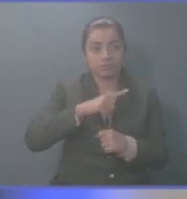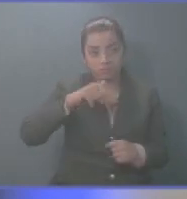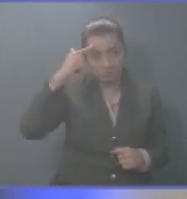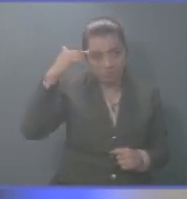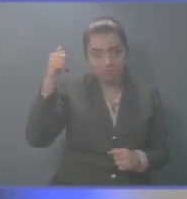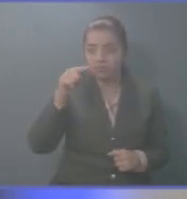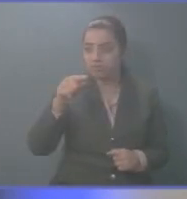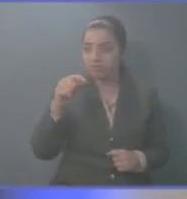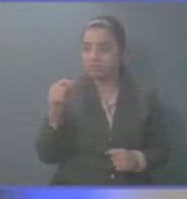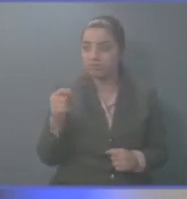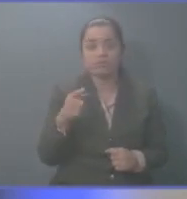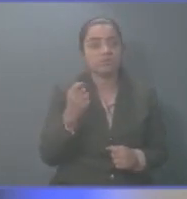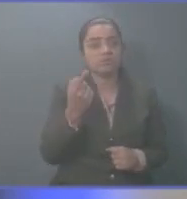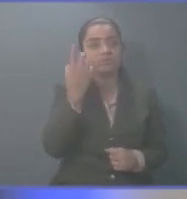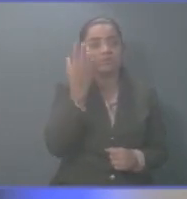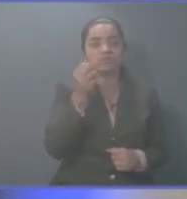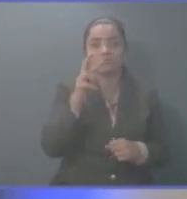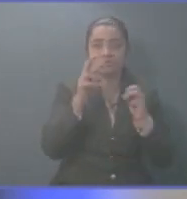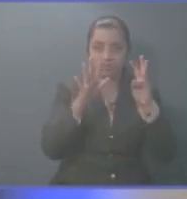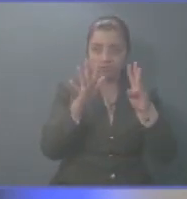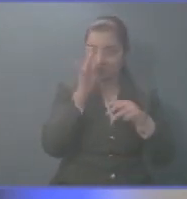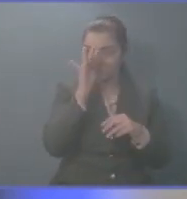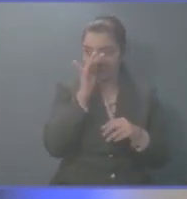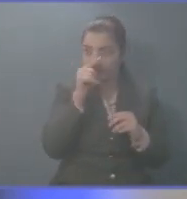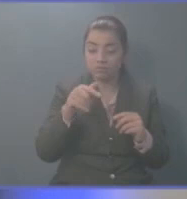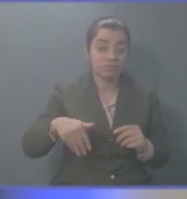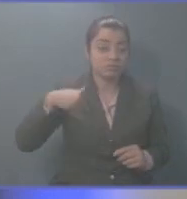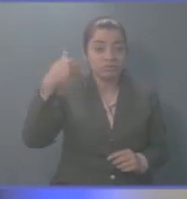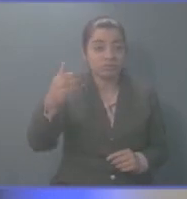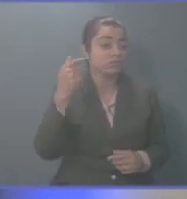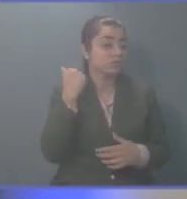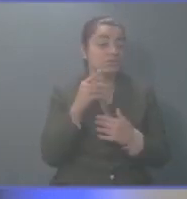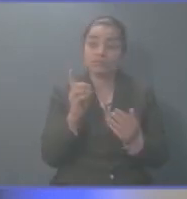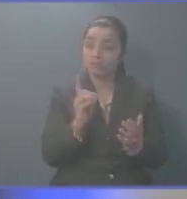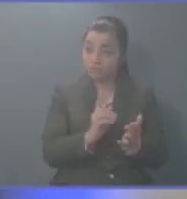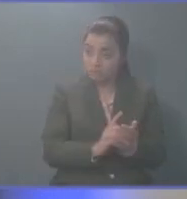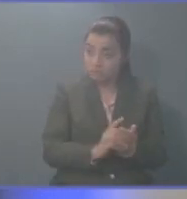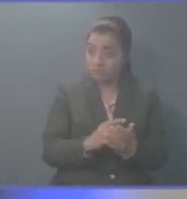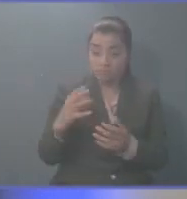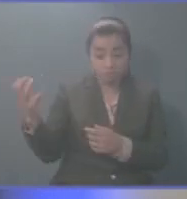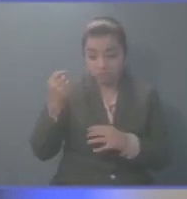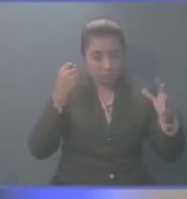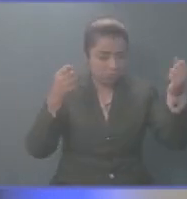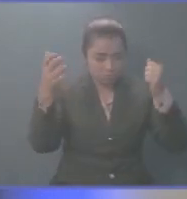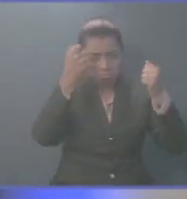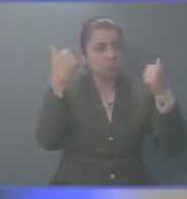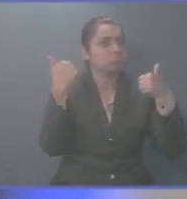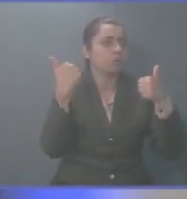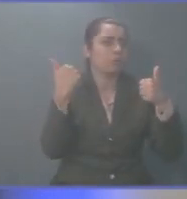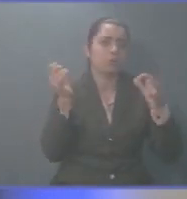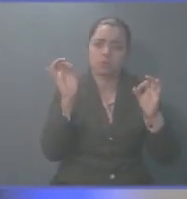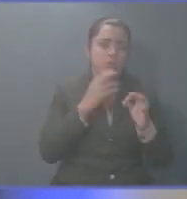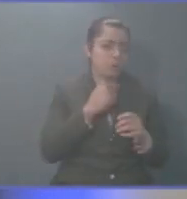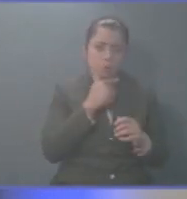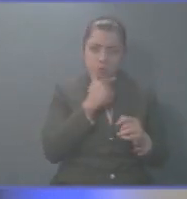Nuevas Ideas, el 28 de febrero del próximo año, y él obtiene diputados y gana alcaldías, que las va a tener, yo no tengo ninguna duda en eso,